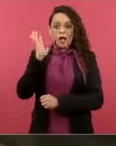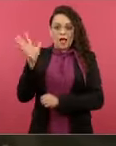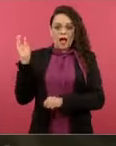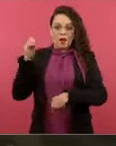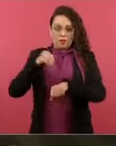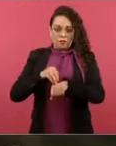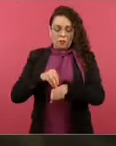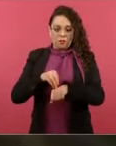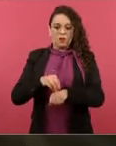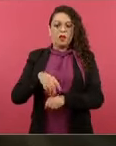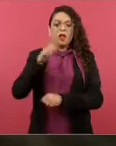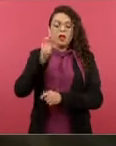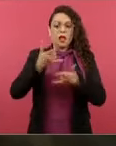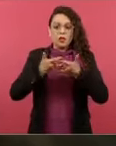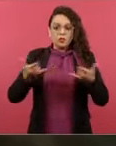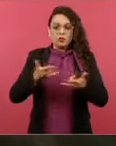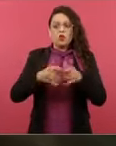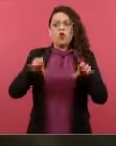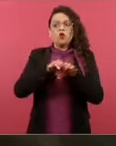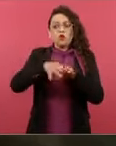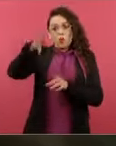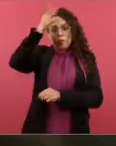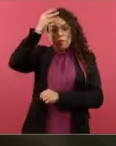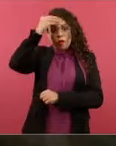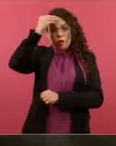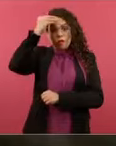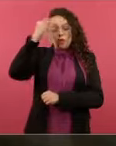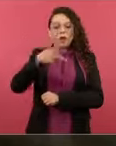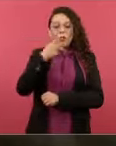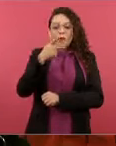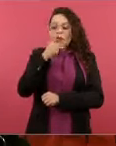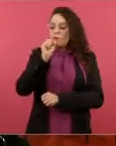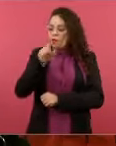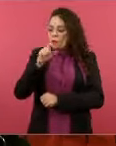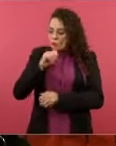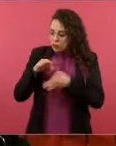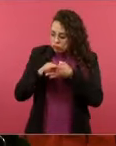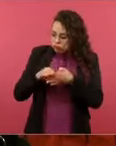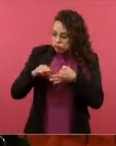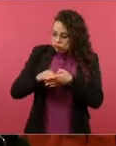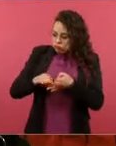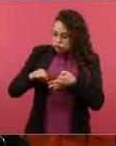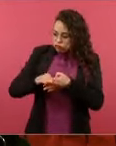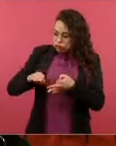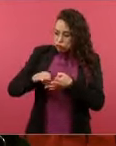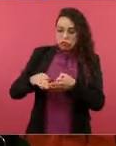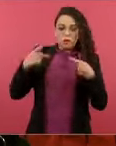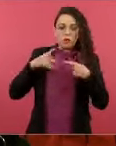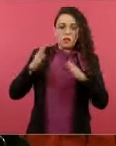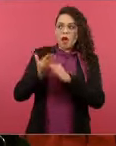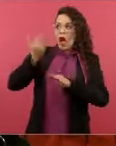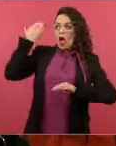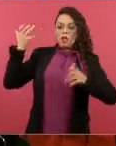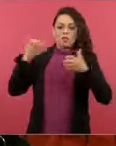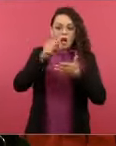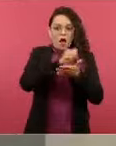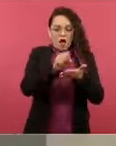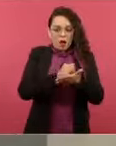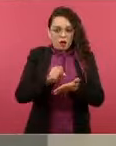historia es repetir un discurso ya elaborado por los historiadores y pues que no tiene nada que ver. Y no a que la historia